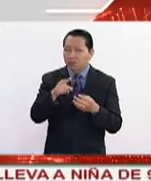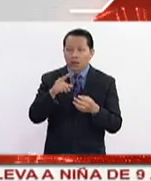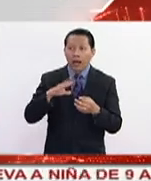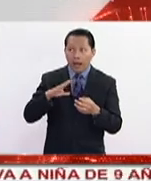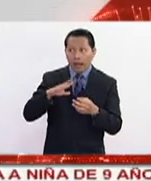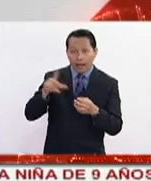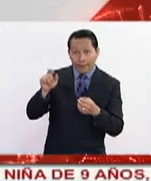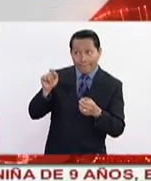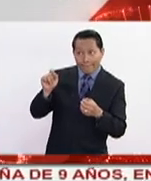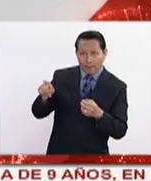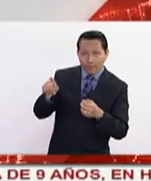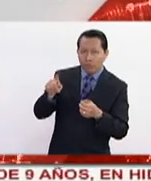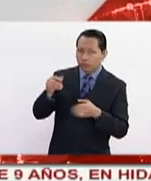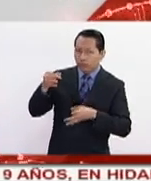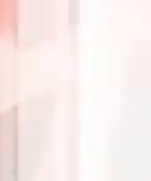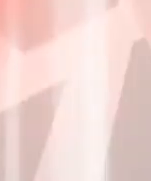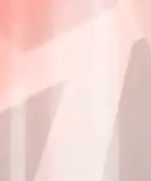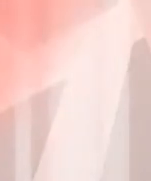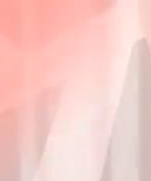señalando el tribunal.